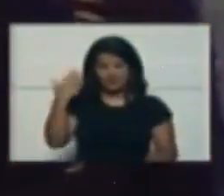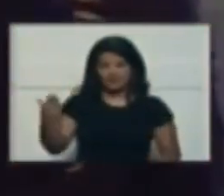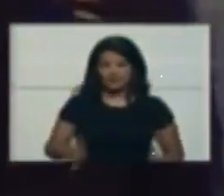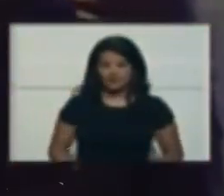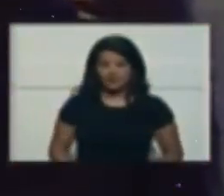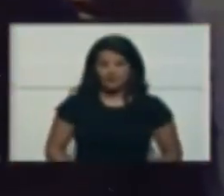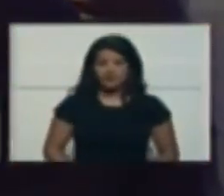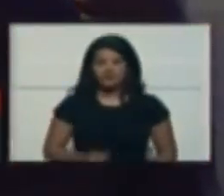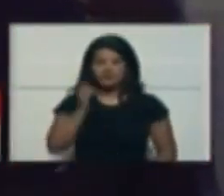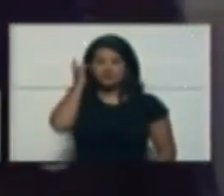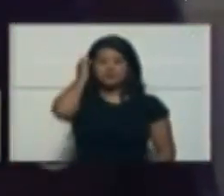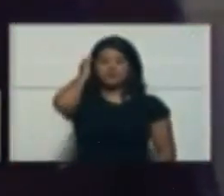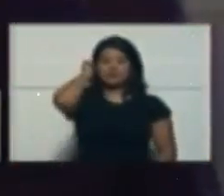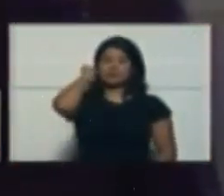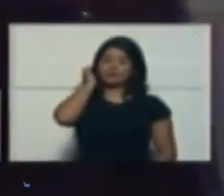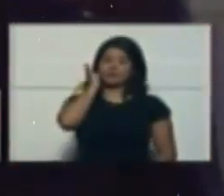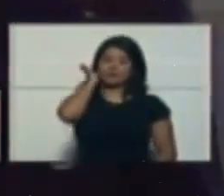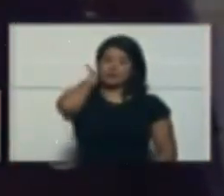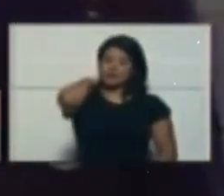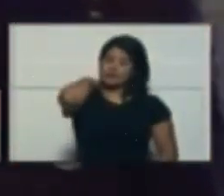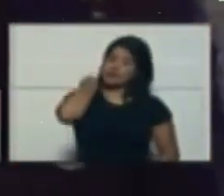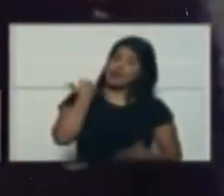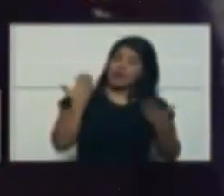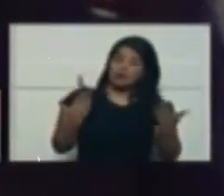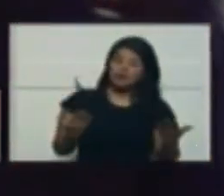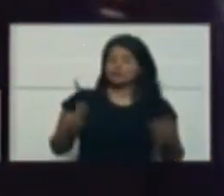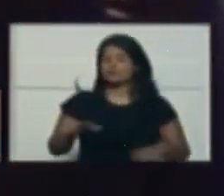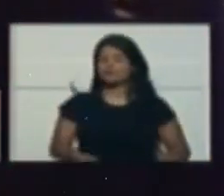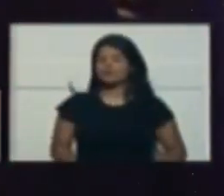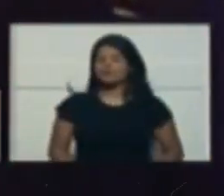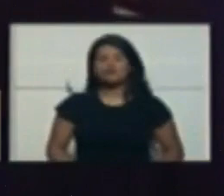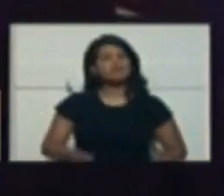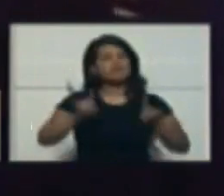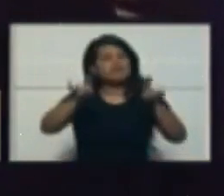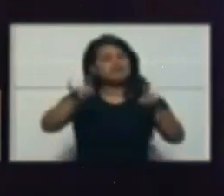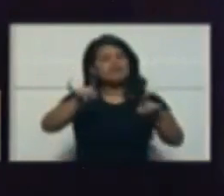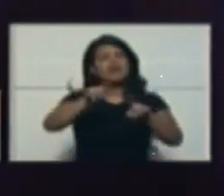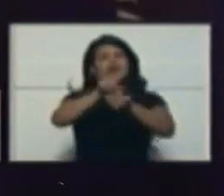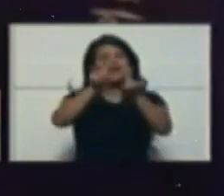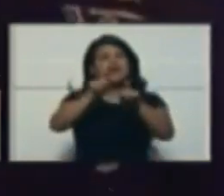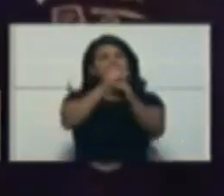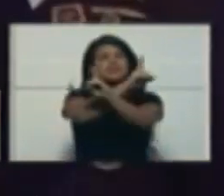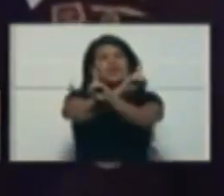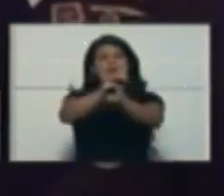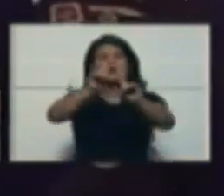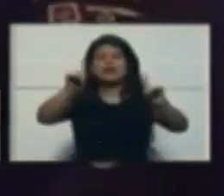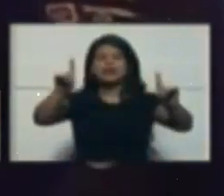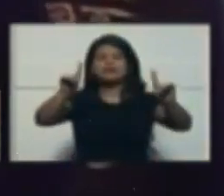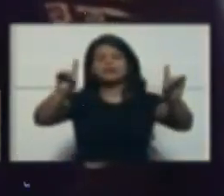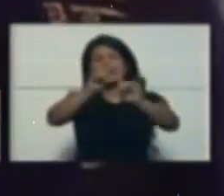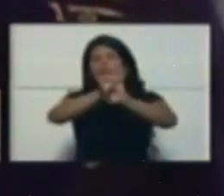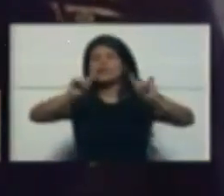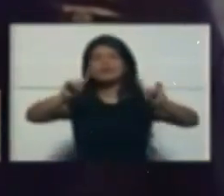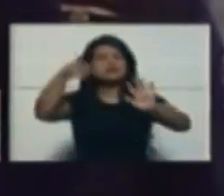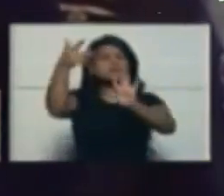siendo la esencia de la democracia, de la verdadera